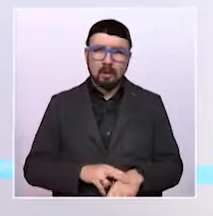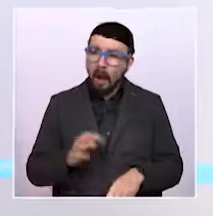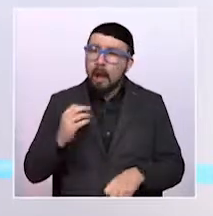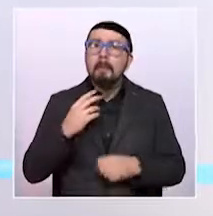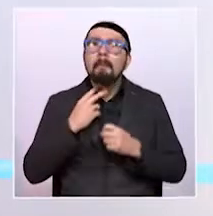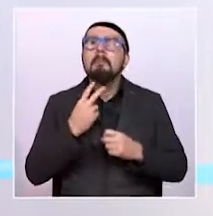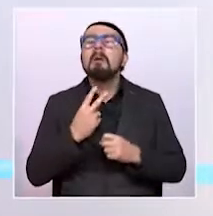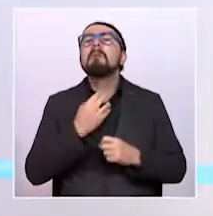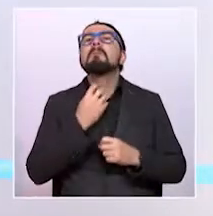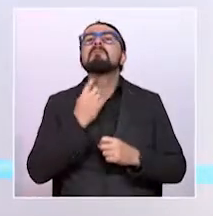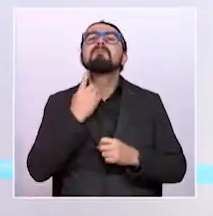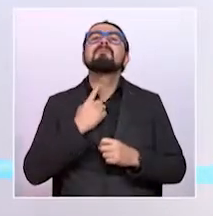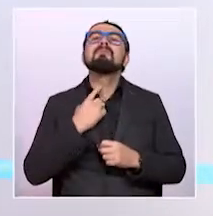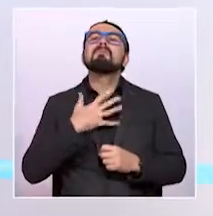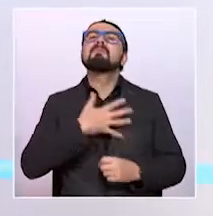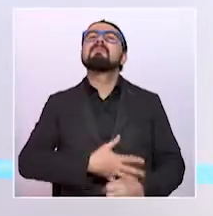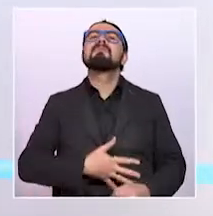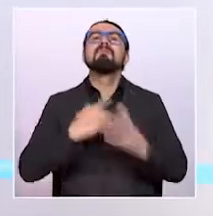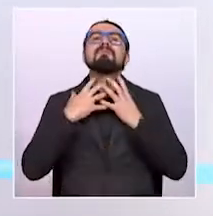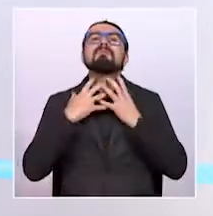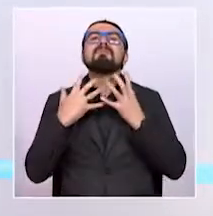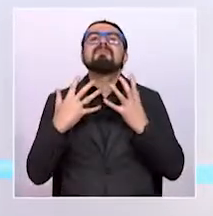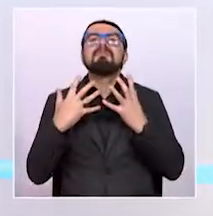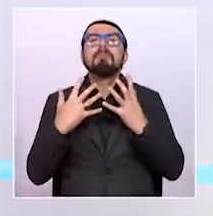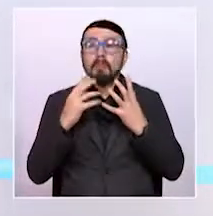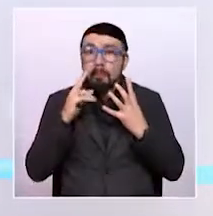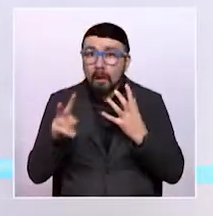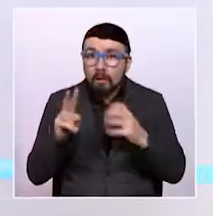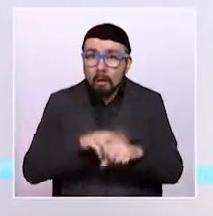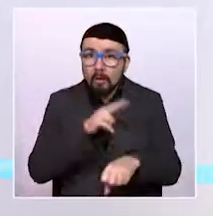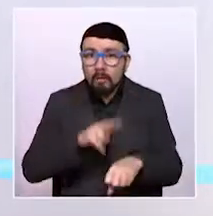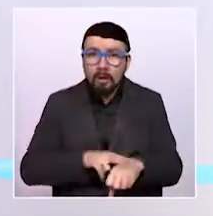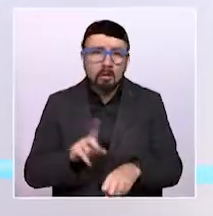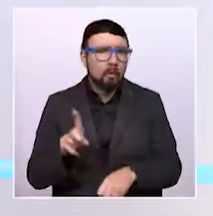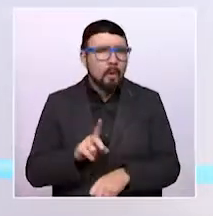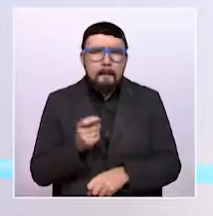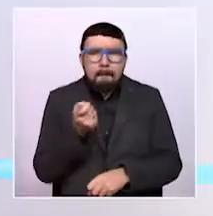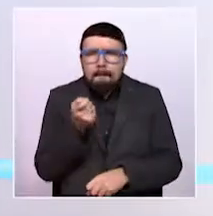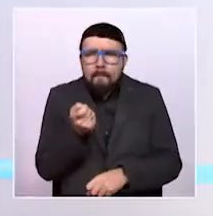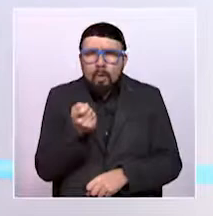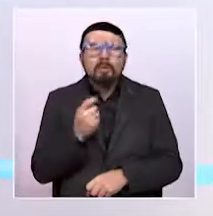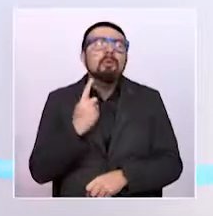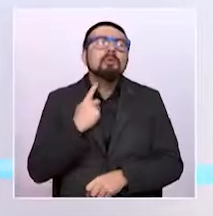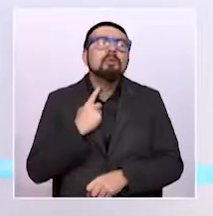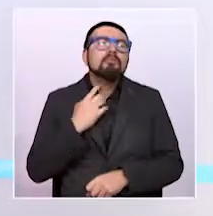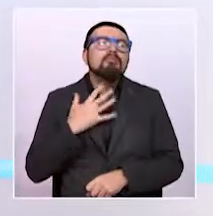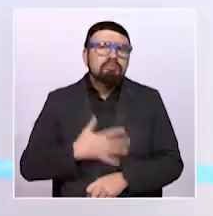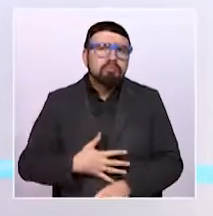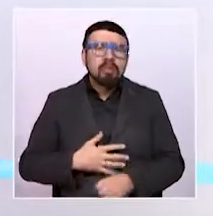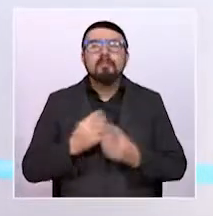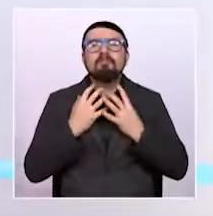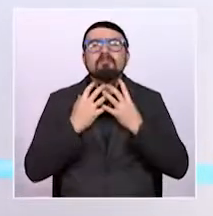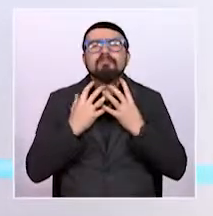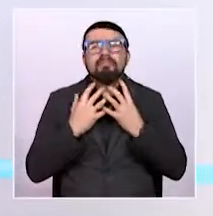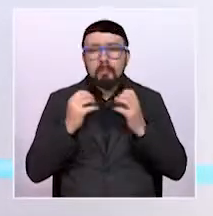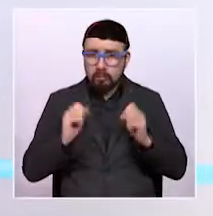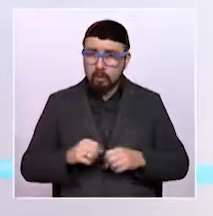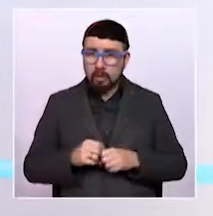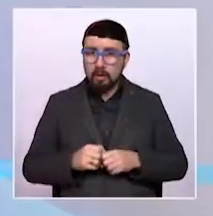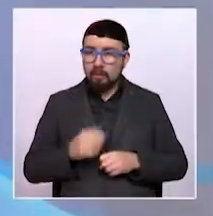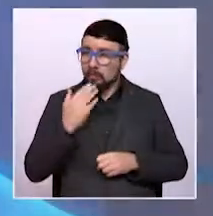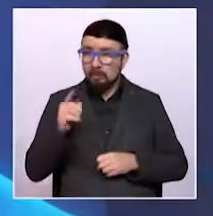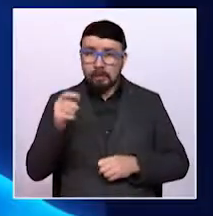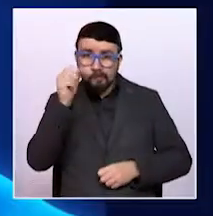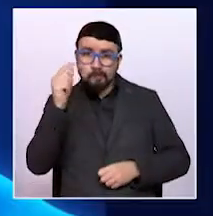son cambios que son imperceptibles son cambios que son de milímetros usted no tiene por qué tener su tiroides palpable durante el